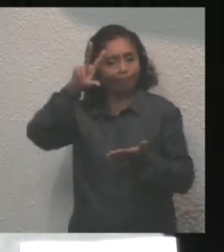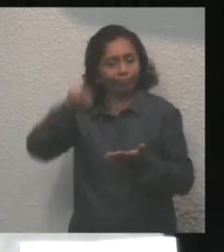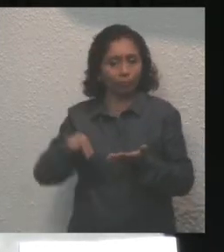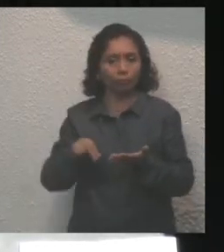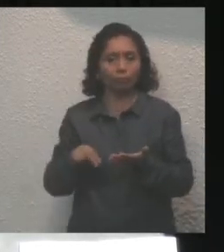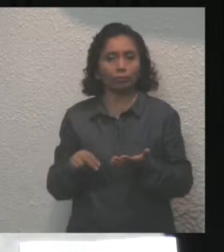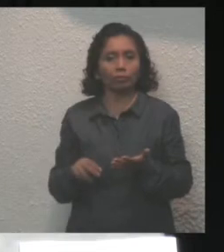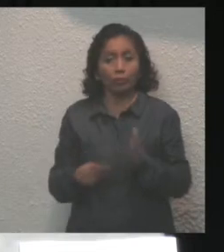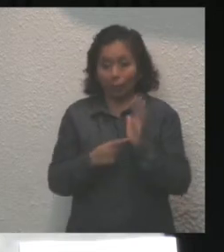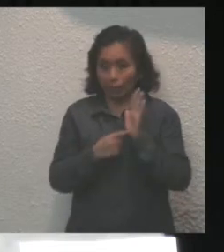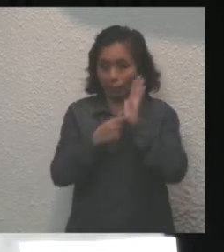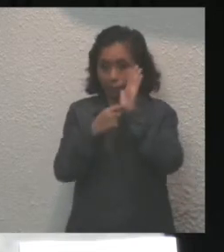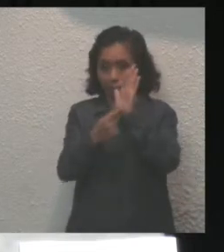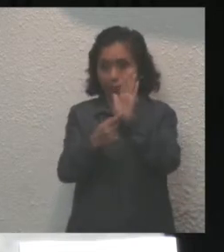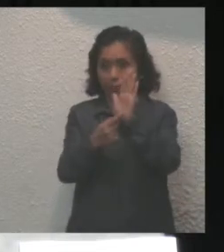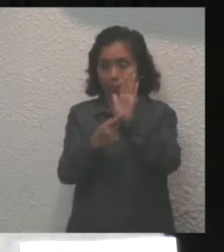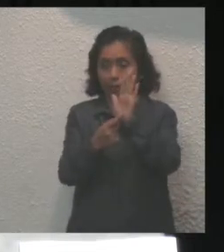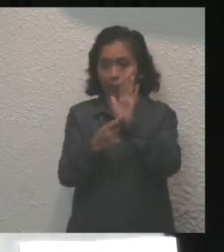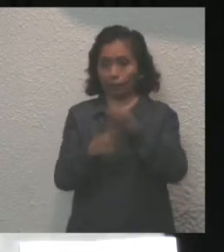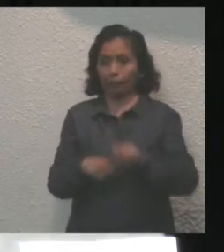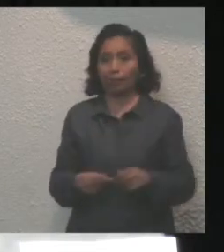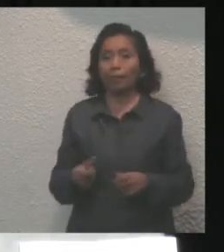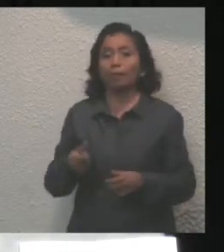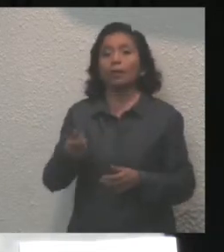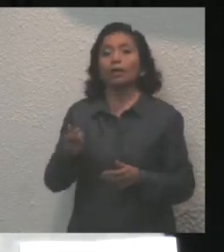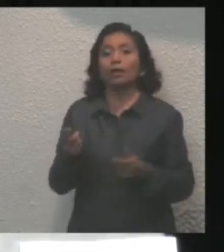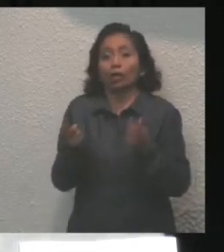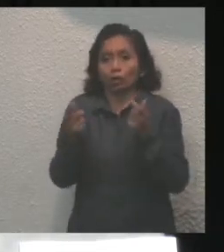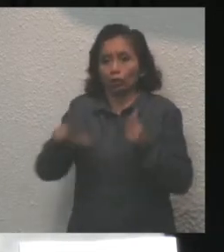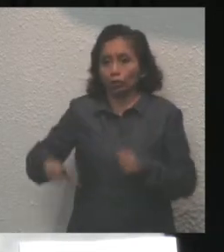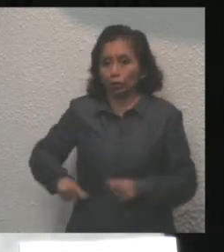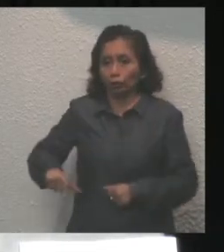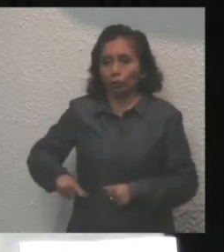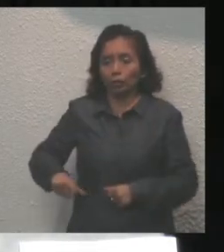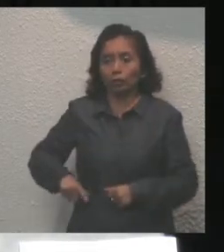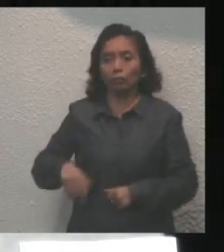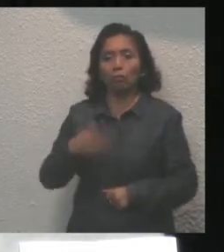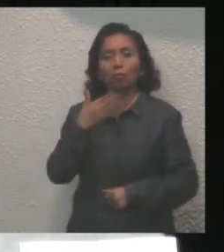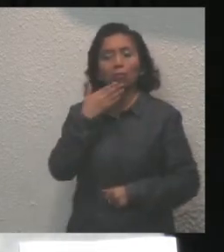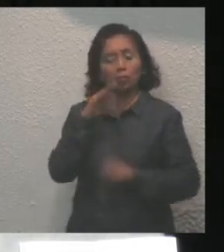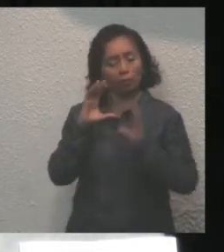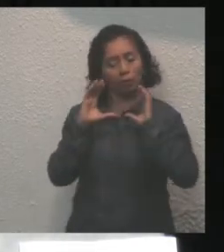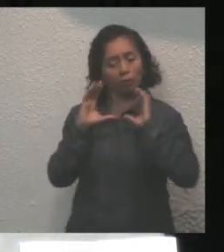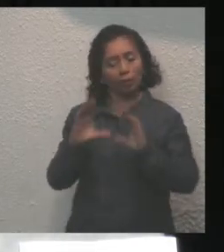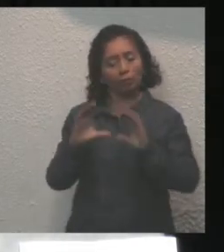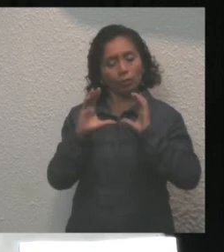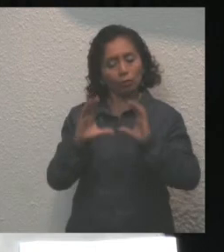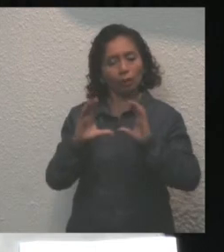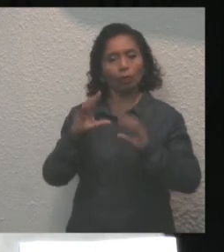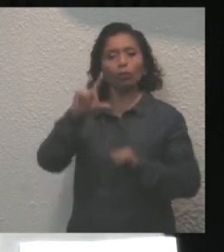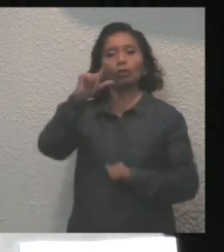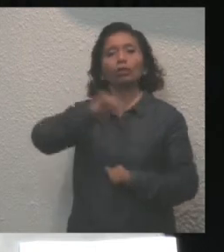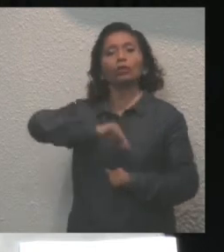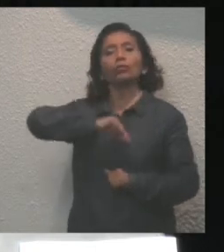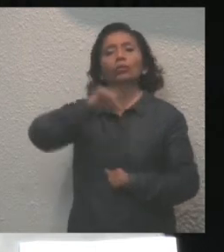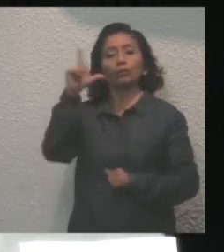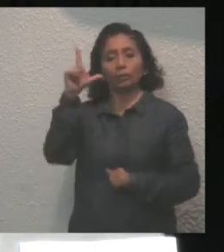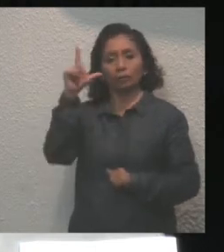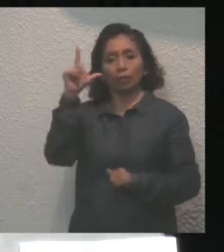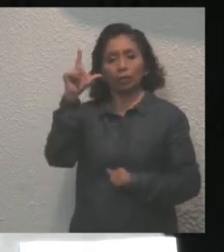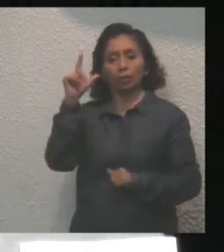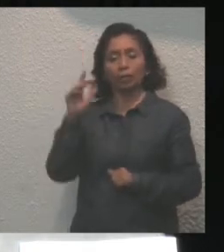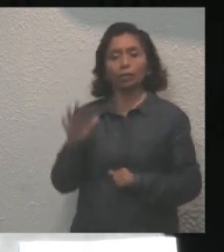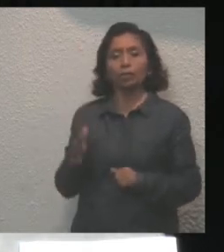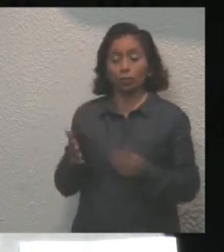que dé cuenta de que la administración pública está bajo el cuidado de profesionales y que el